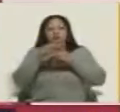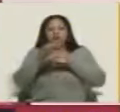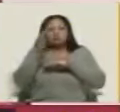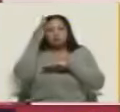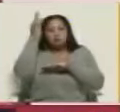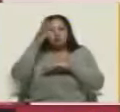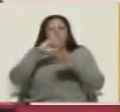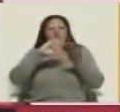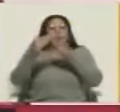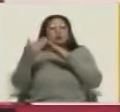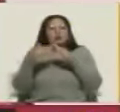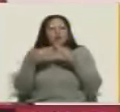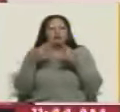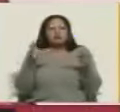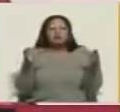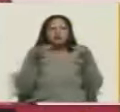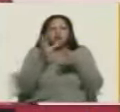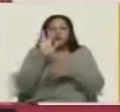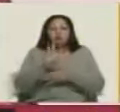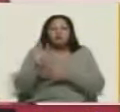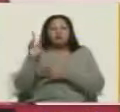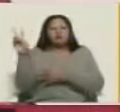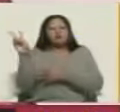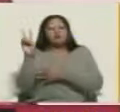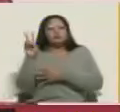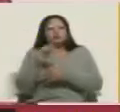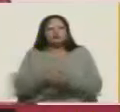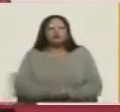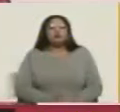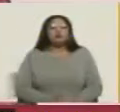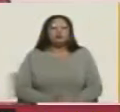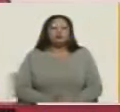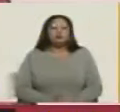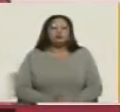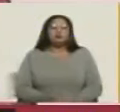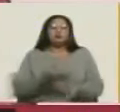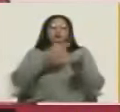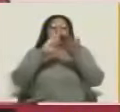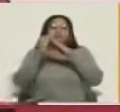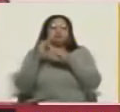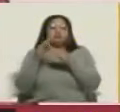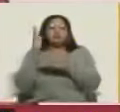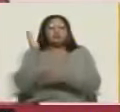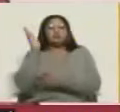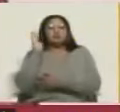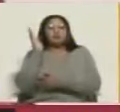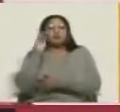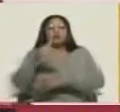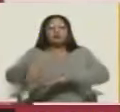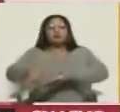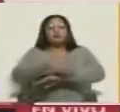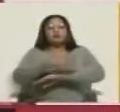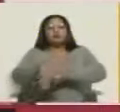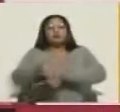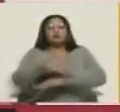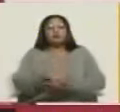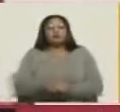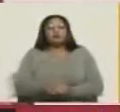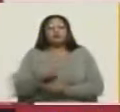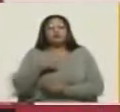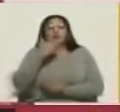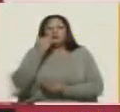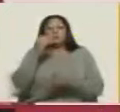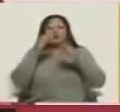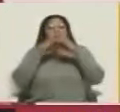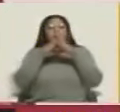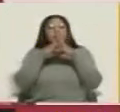reúnen en toda Venezuela, las comunas. Una asamblea en una calle. Mire, yo le pido a